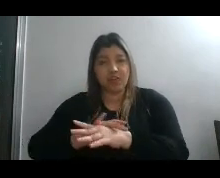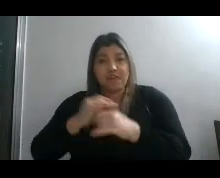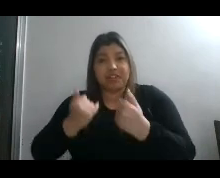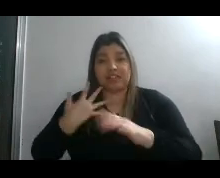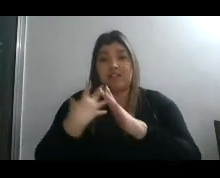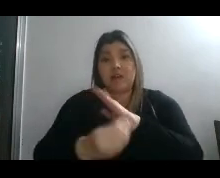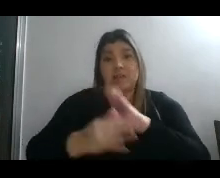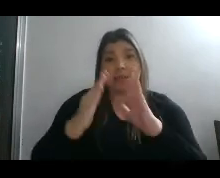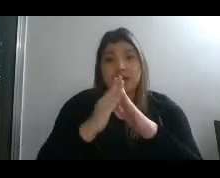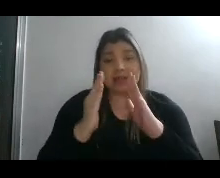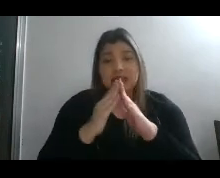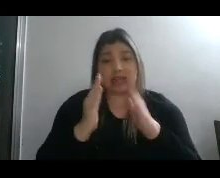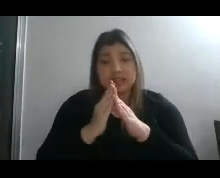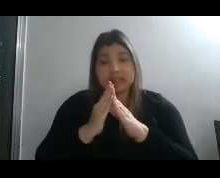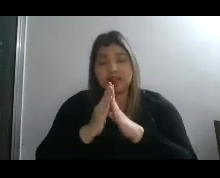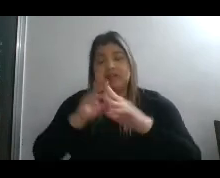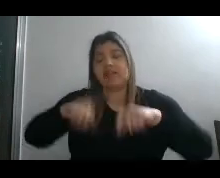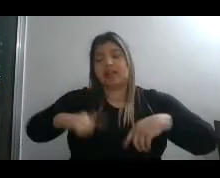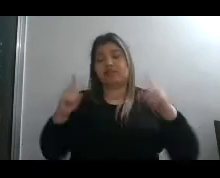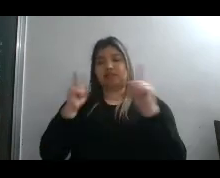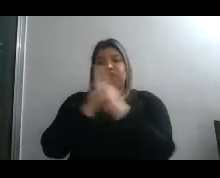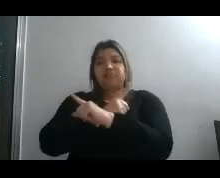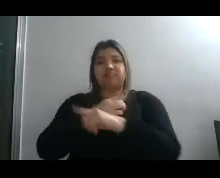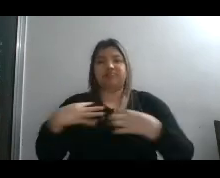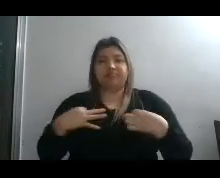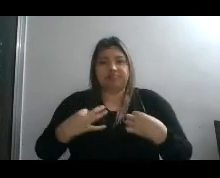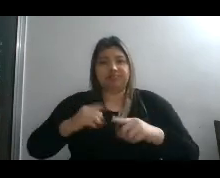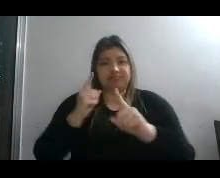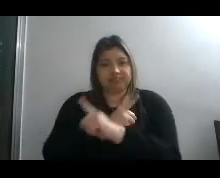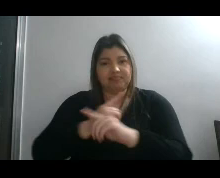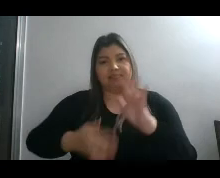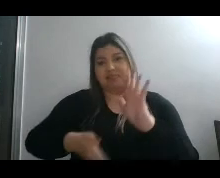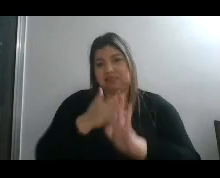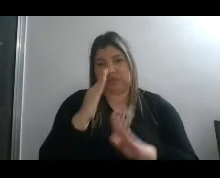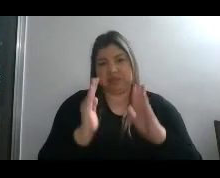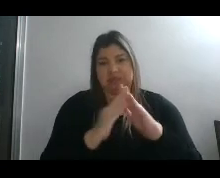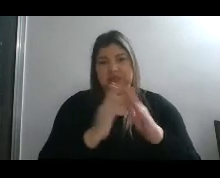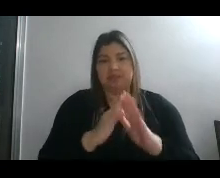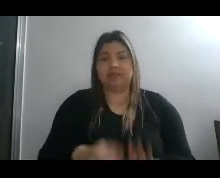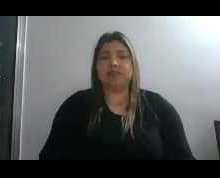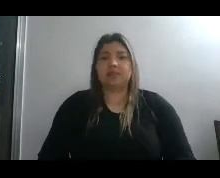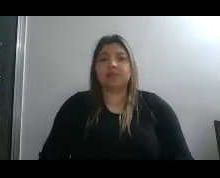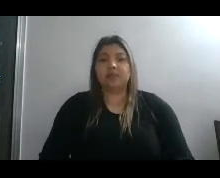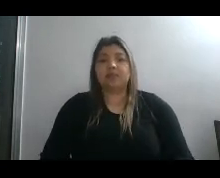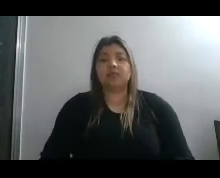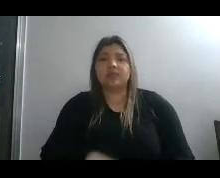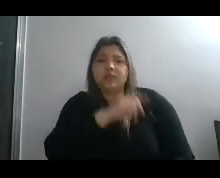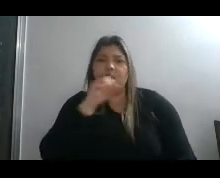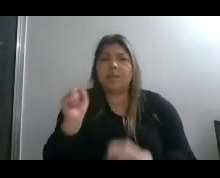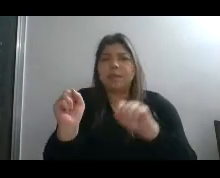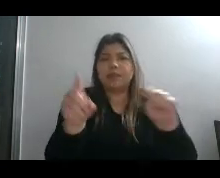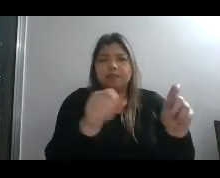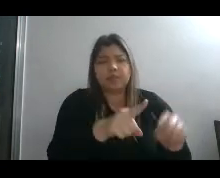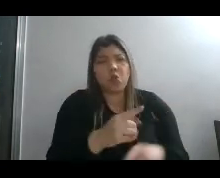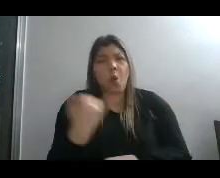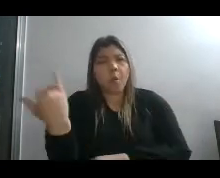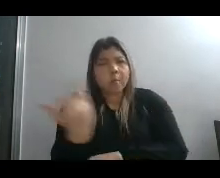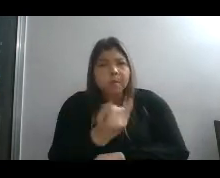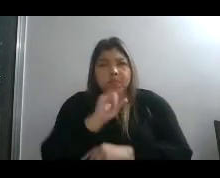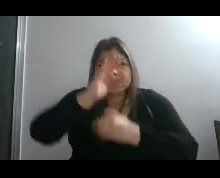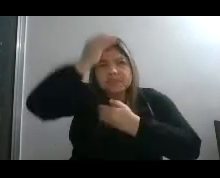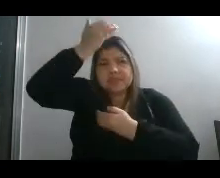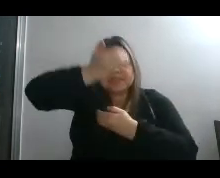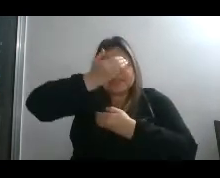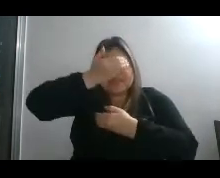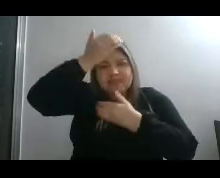¿Hay alguna gafa especial para los de primera línea? Por ejemplo, que sean tipo careta sellada al rostro para evitar fluidos. Tocaría mirar con los